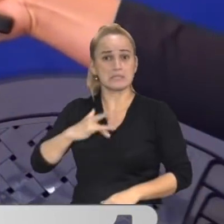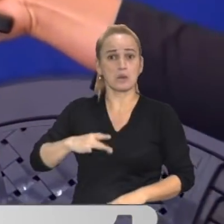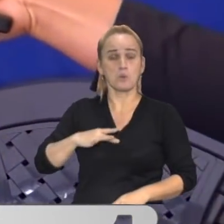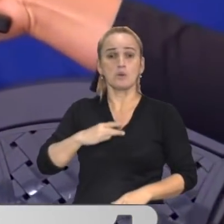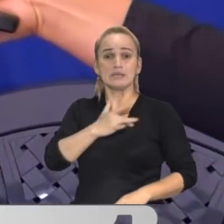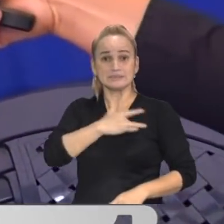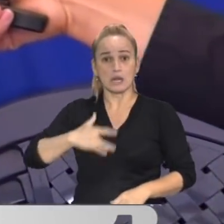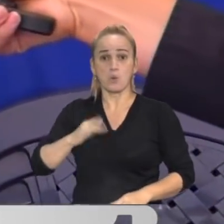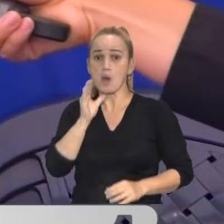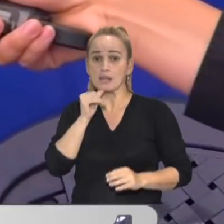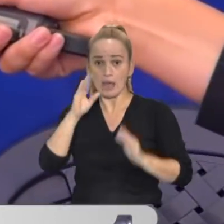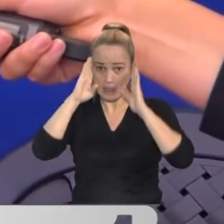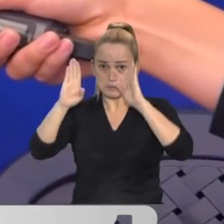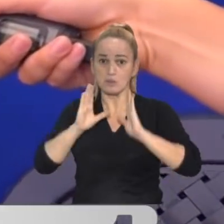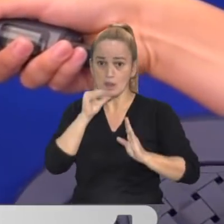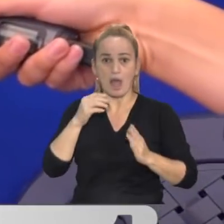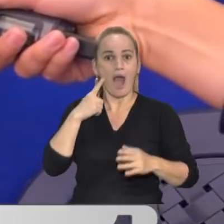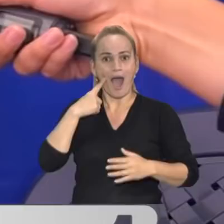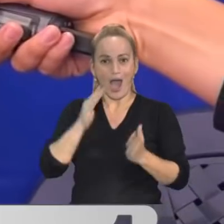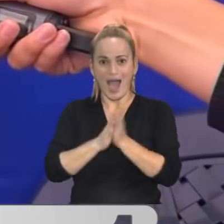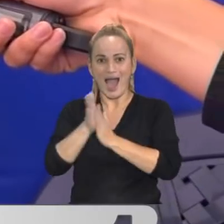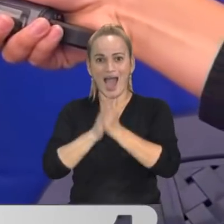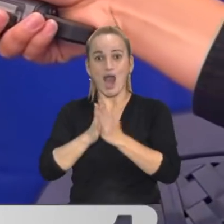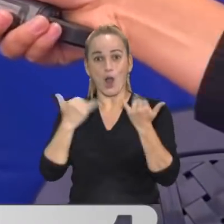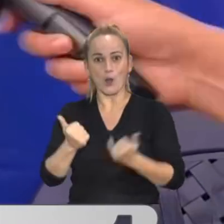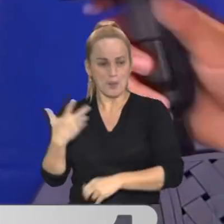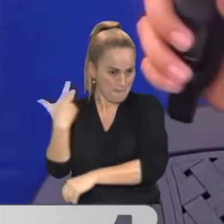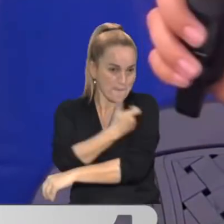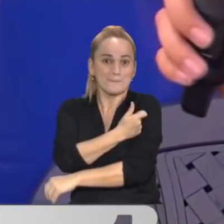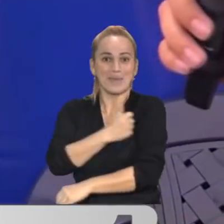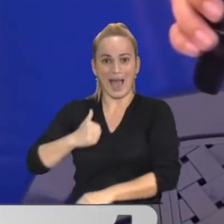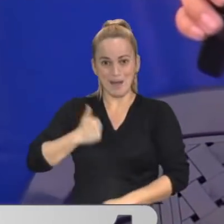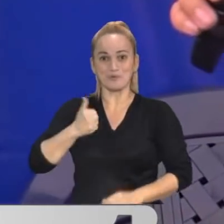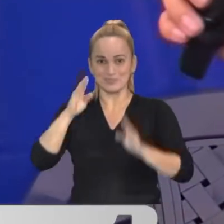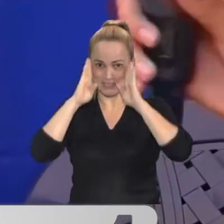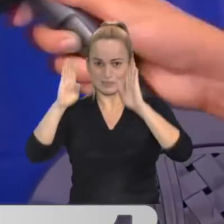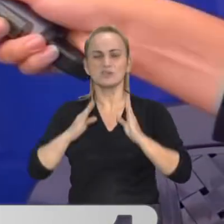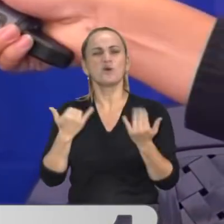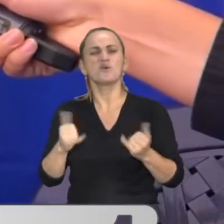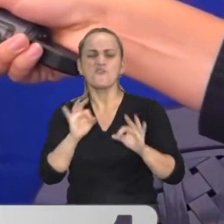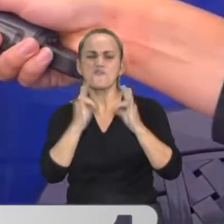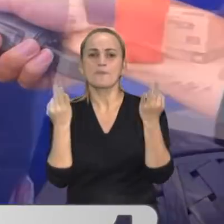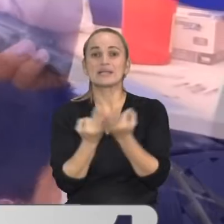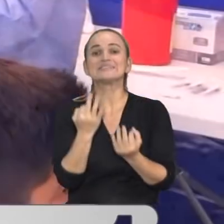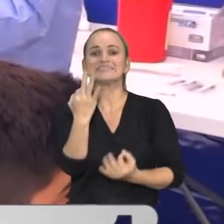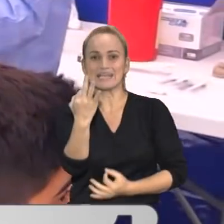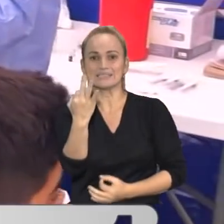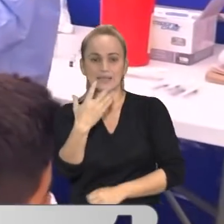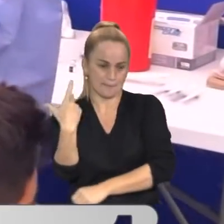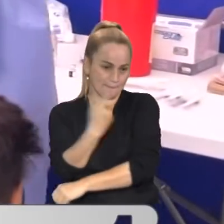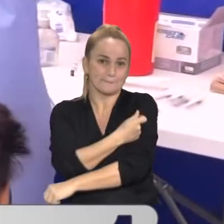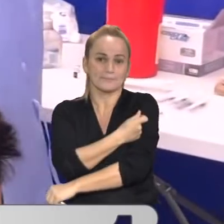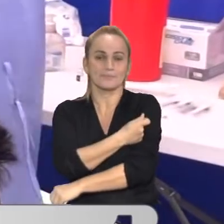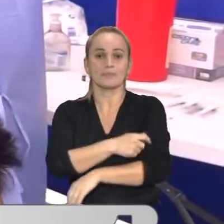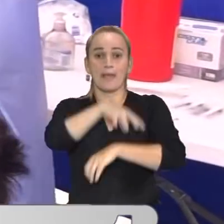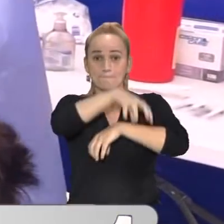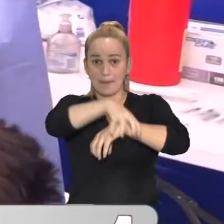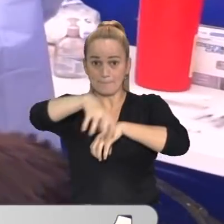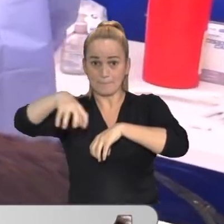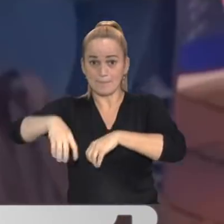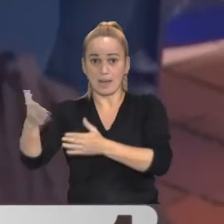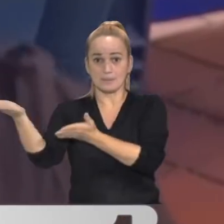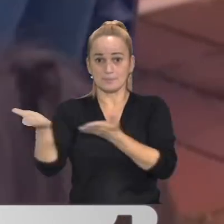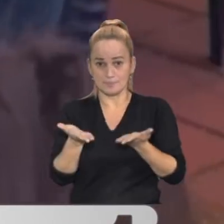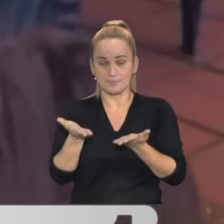ya que esto ya es gratis, hay que aprovechar la oportunidad que nos brindan. ¿Cuántos están vacunando hoy de su familia? 3 conmigo. En los puntos habilitados